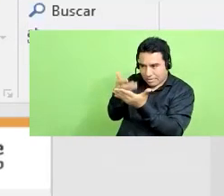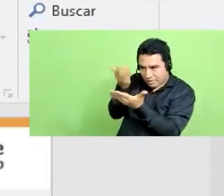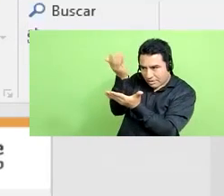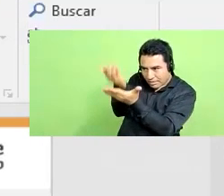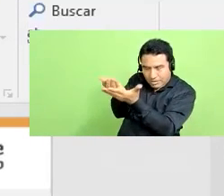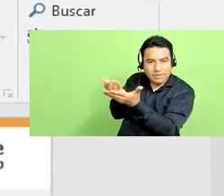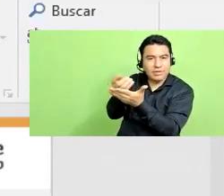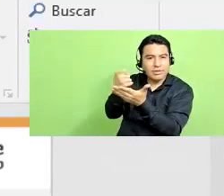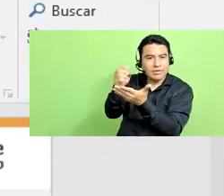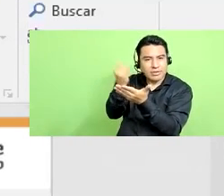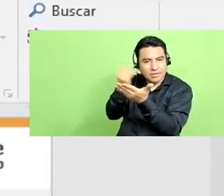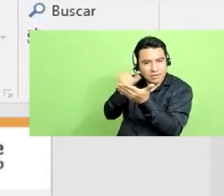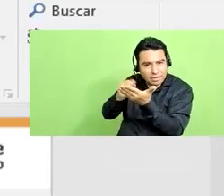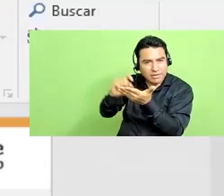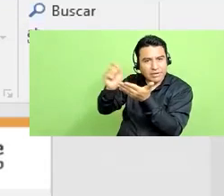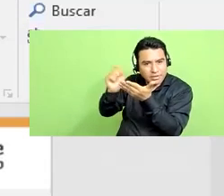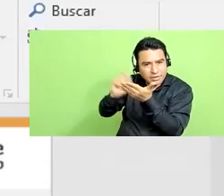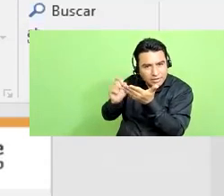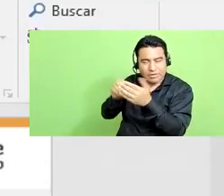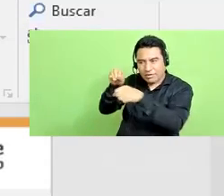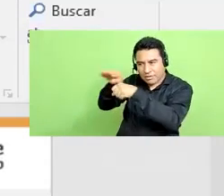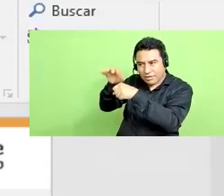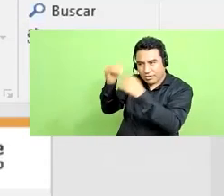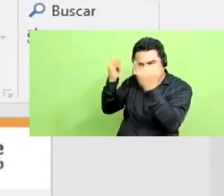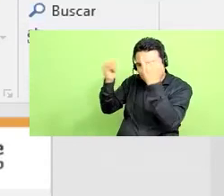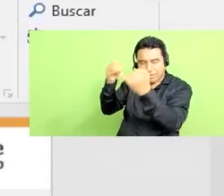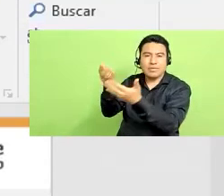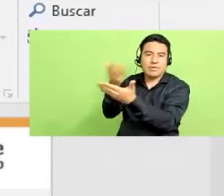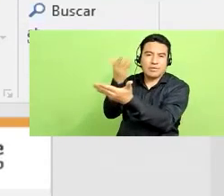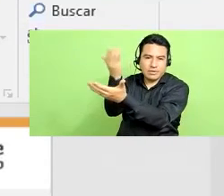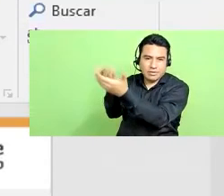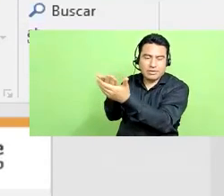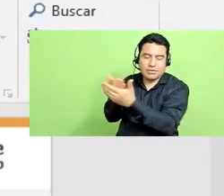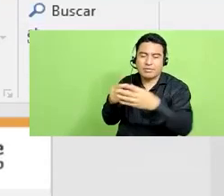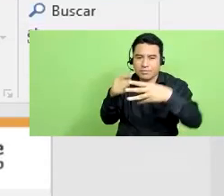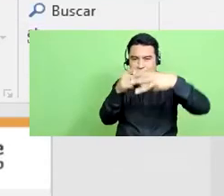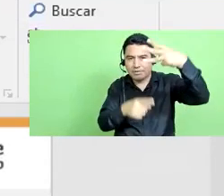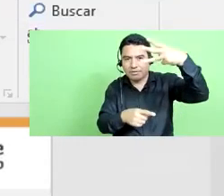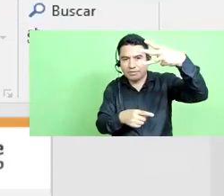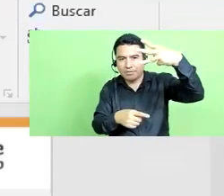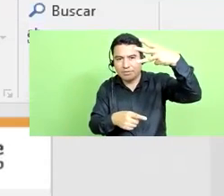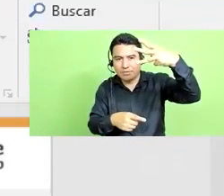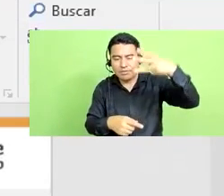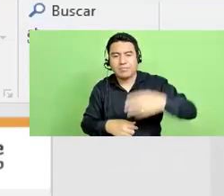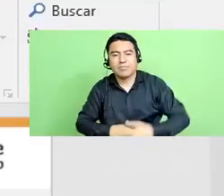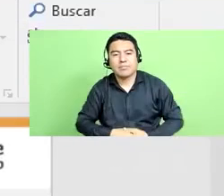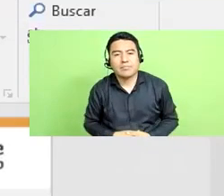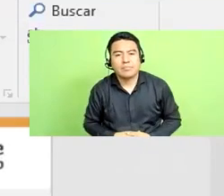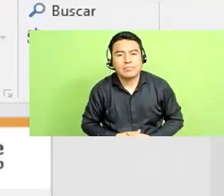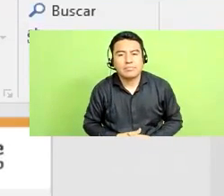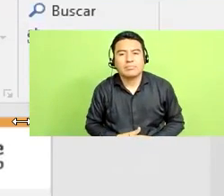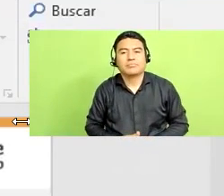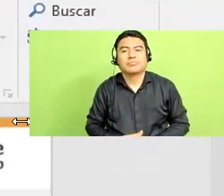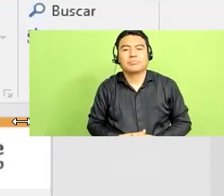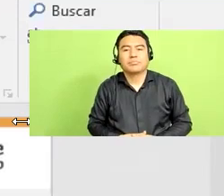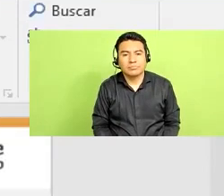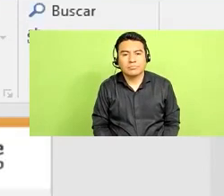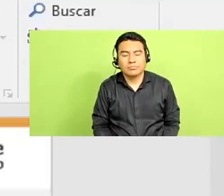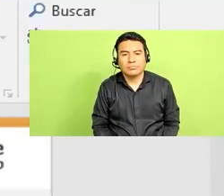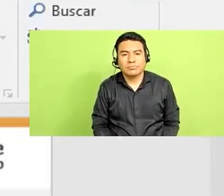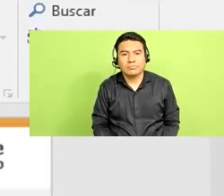partes en donde se pueden solicitar el tema de accesos y consultas y aportes respectivos